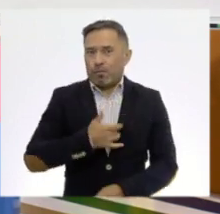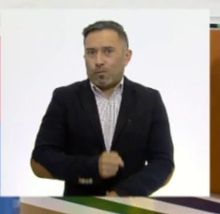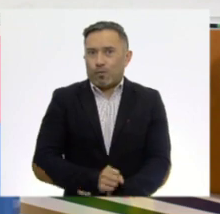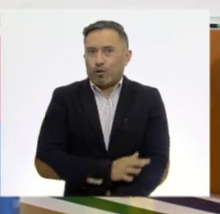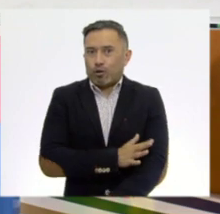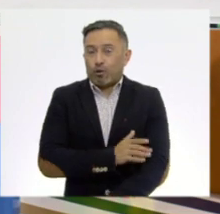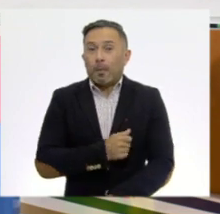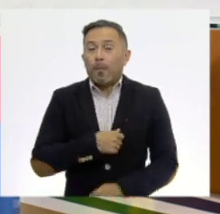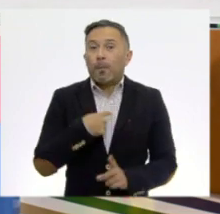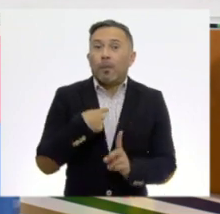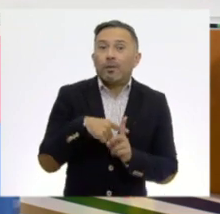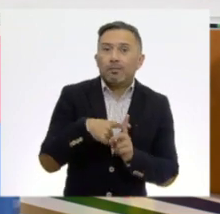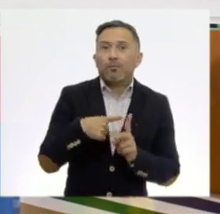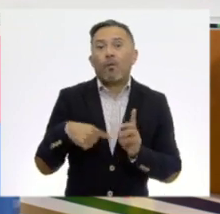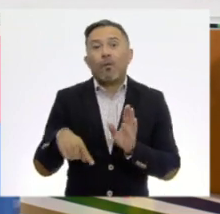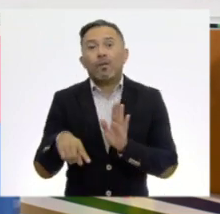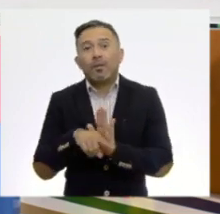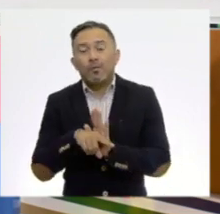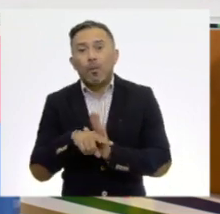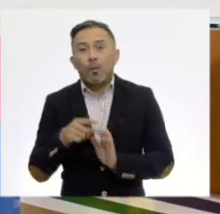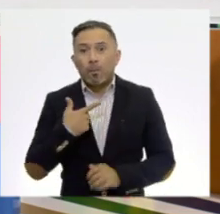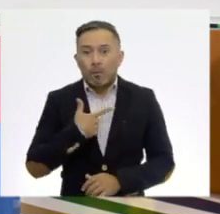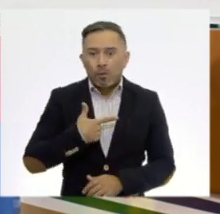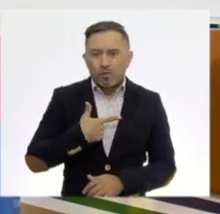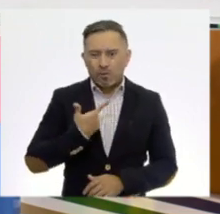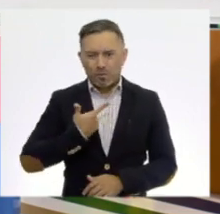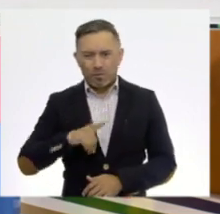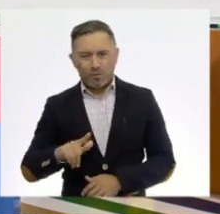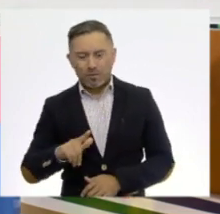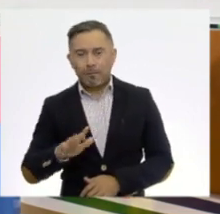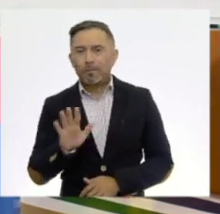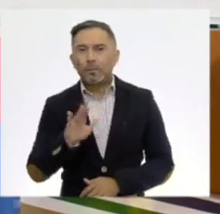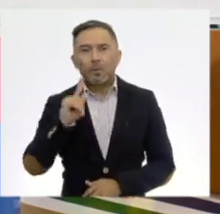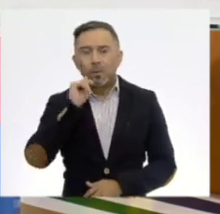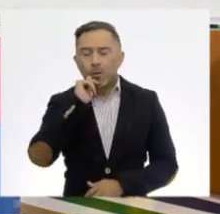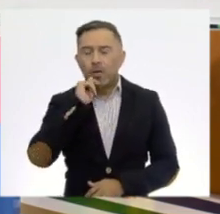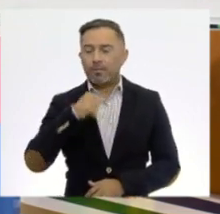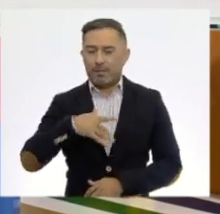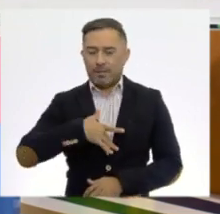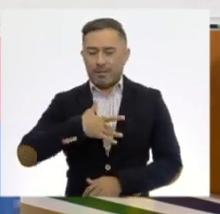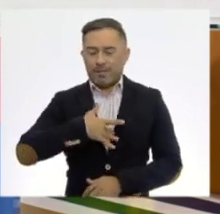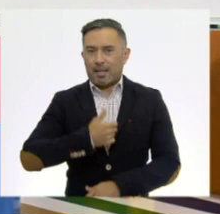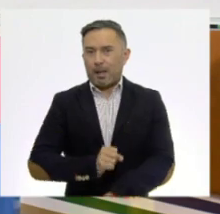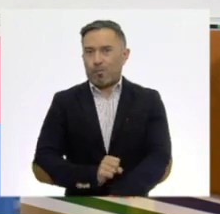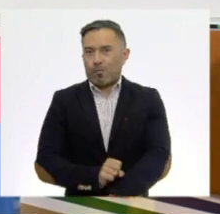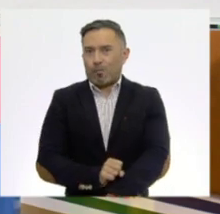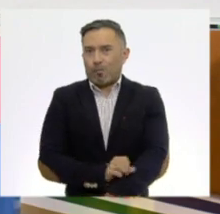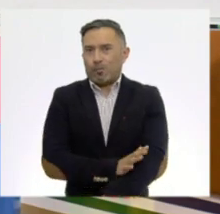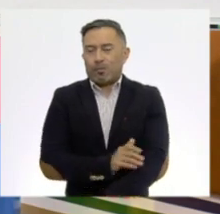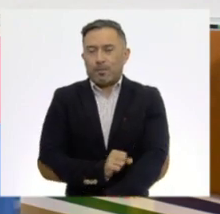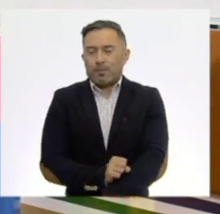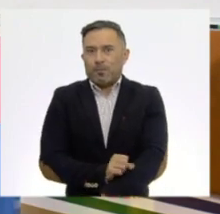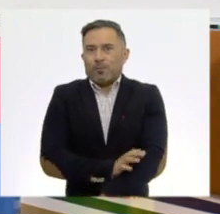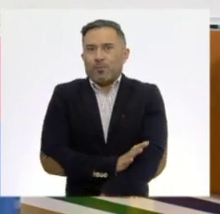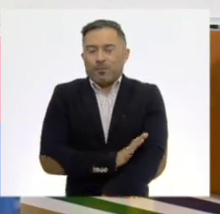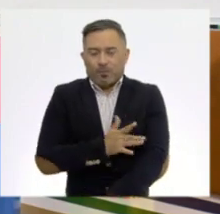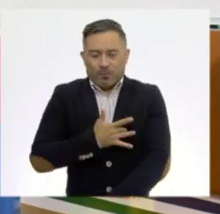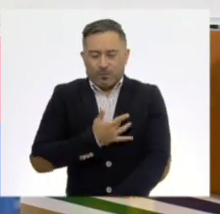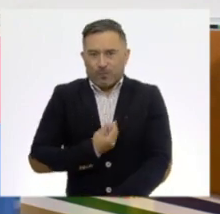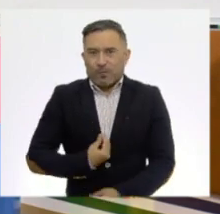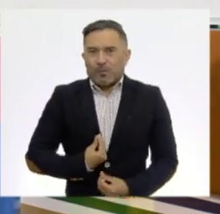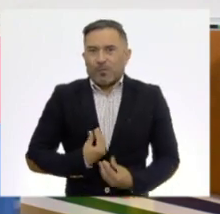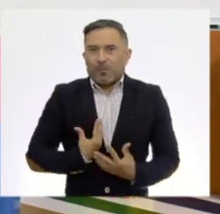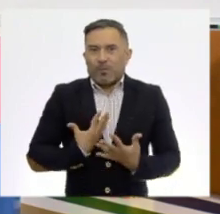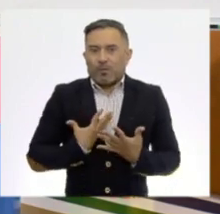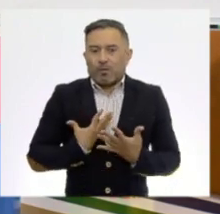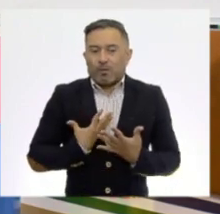no nos agraden nos van a generar una emoción que nos va a hacer sentir algo y nos va a hacer reconocer si son cosas